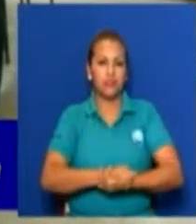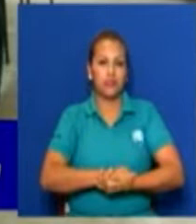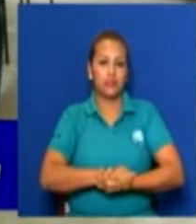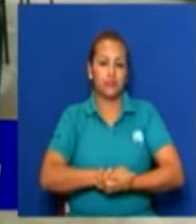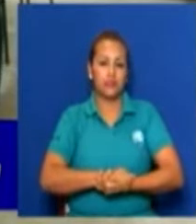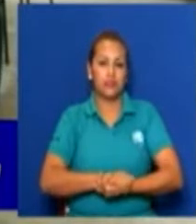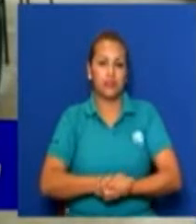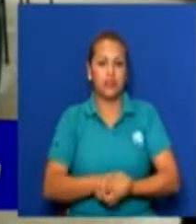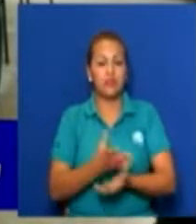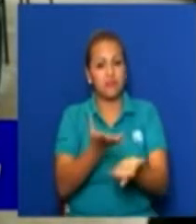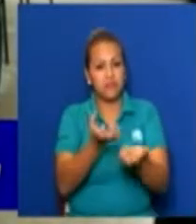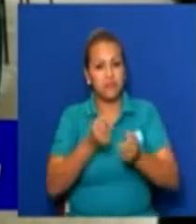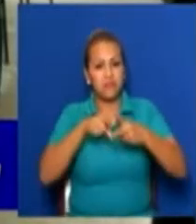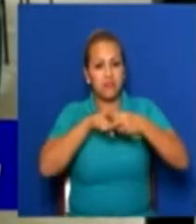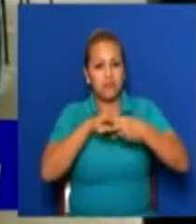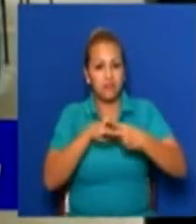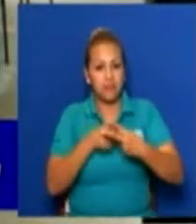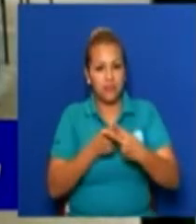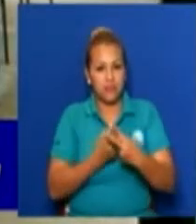Quiero comenzar